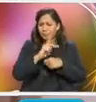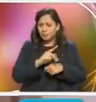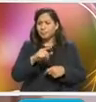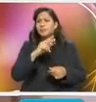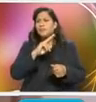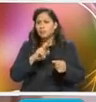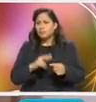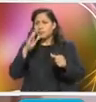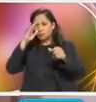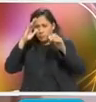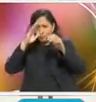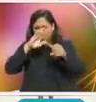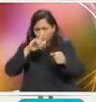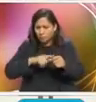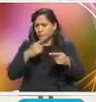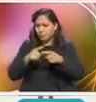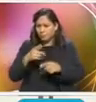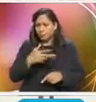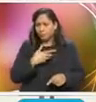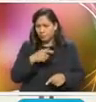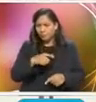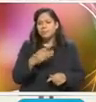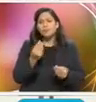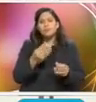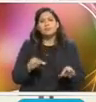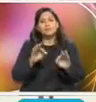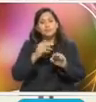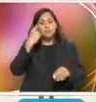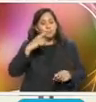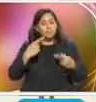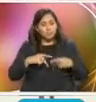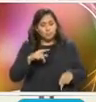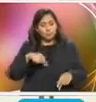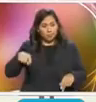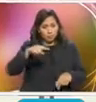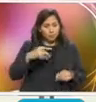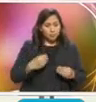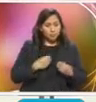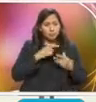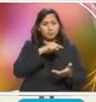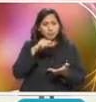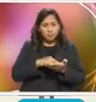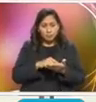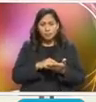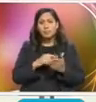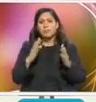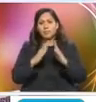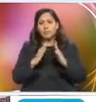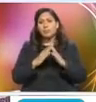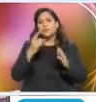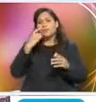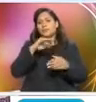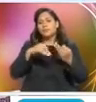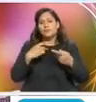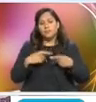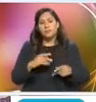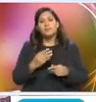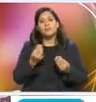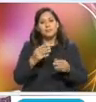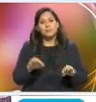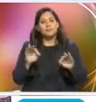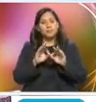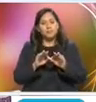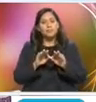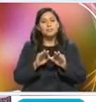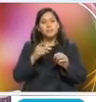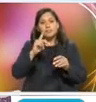cual pues lo hace relevante no solo para la población que vive en estos lugares, sino para todos los habitantes, ¿no? Yo creo que lo hace relevante y